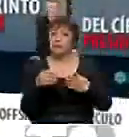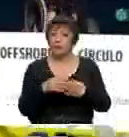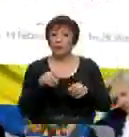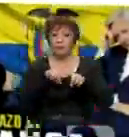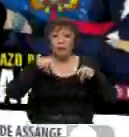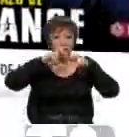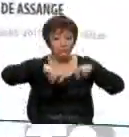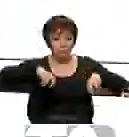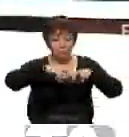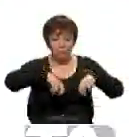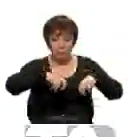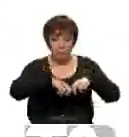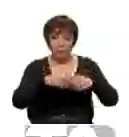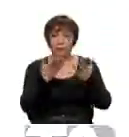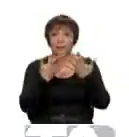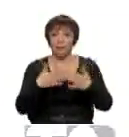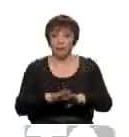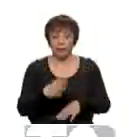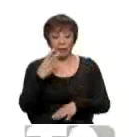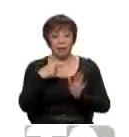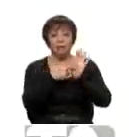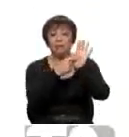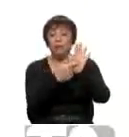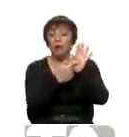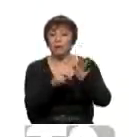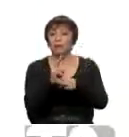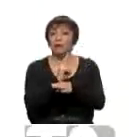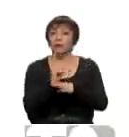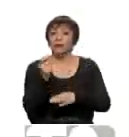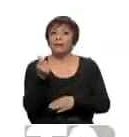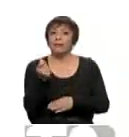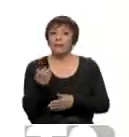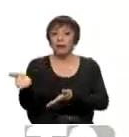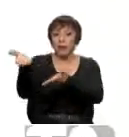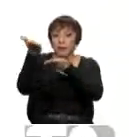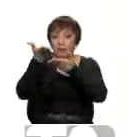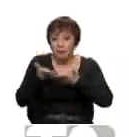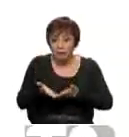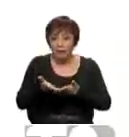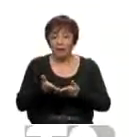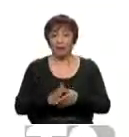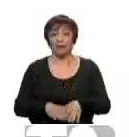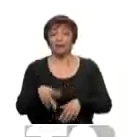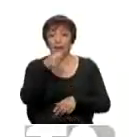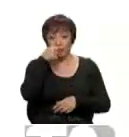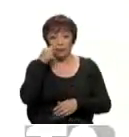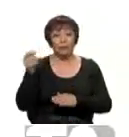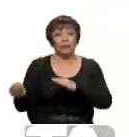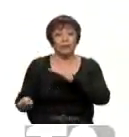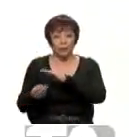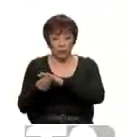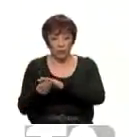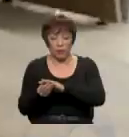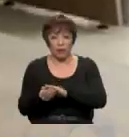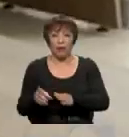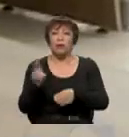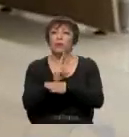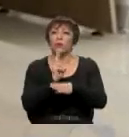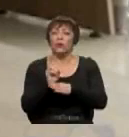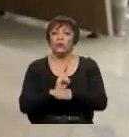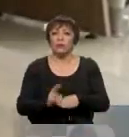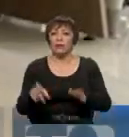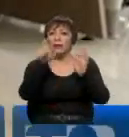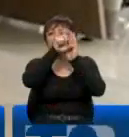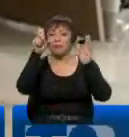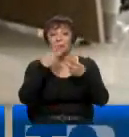investigación del portal la fuente sirvió para el lavado de activos proveniente de la corrupción venezolana utilizando empresas fantasmas aquí